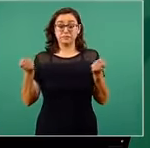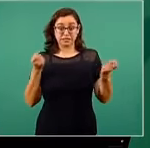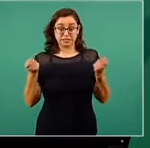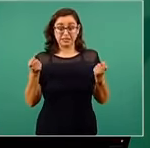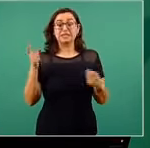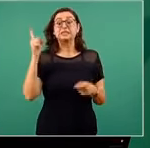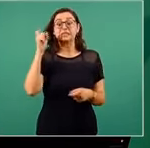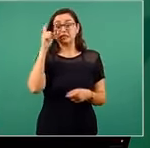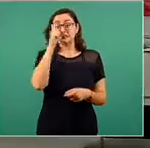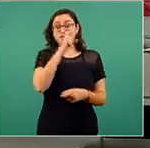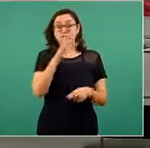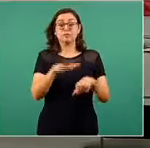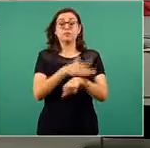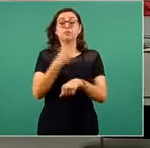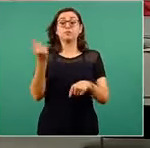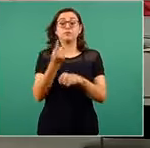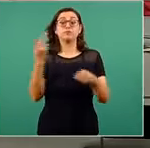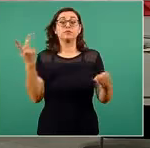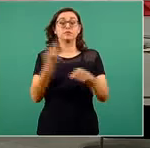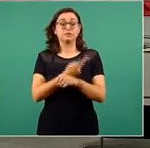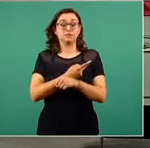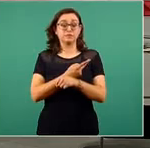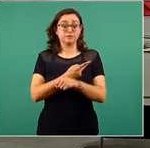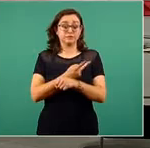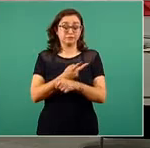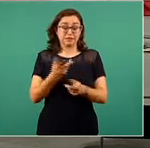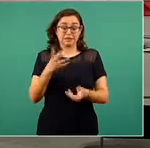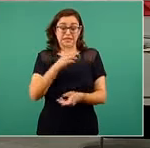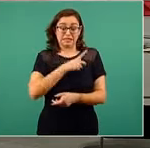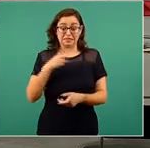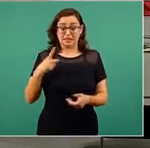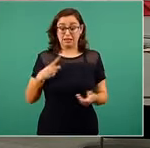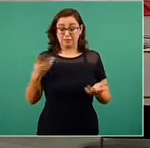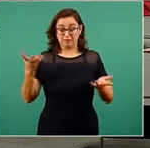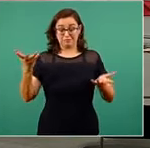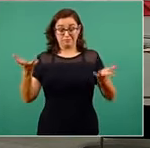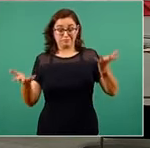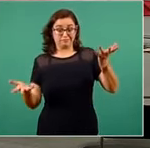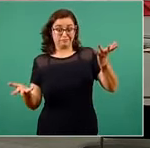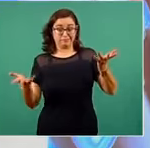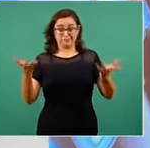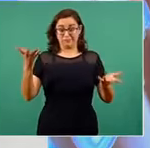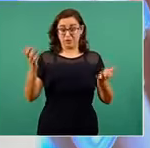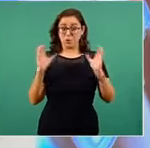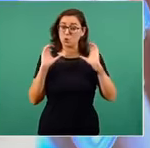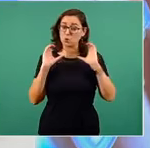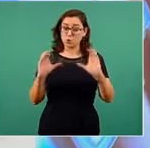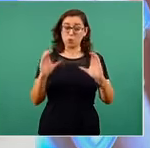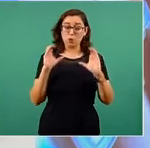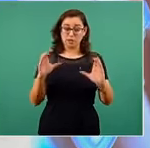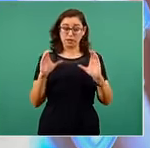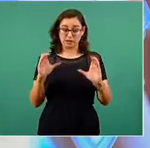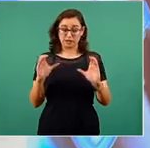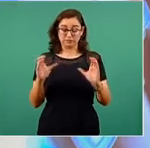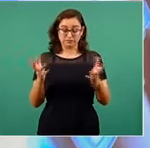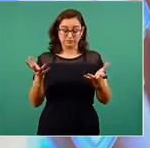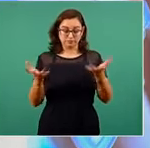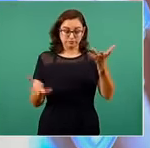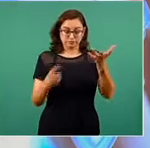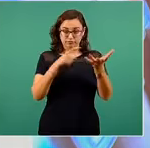porque hay dos bienes públicos necesarios de cuidar. Por un lado, la salud y la